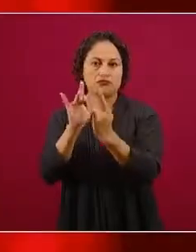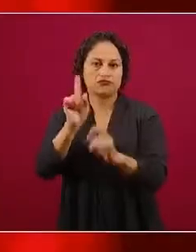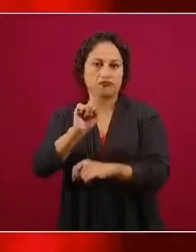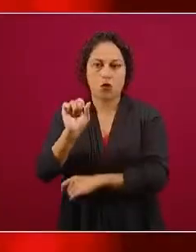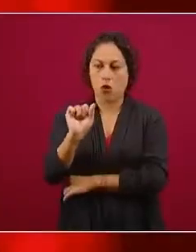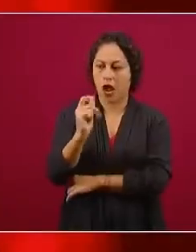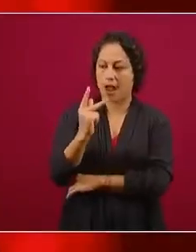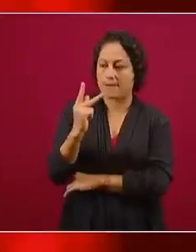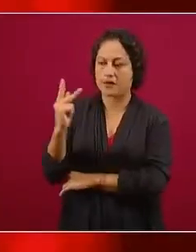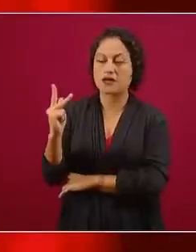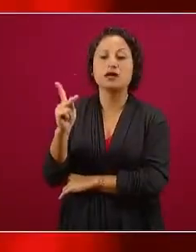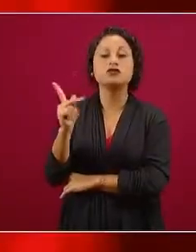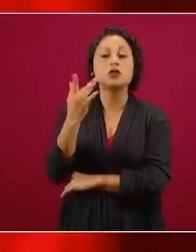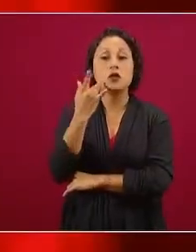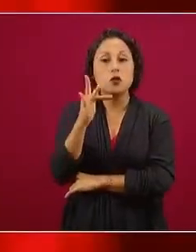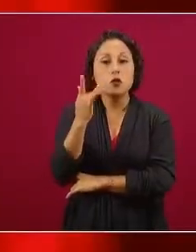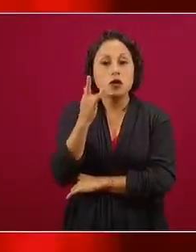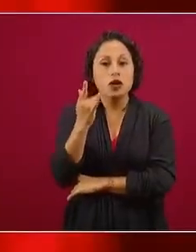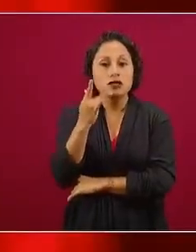WhatsApp,